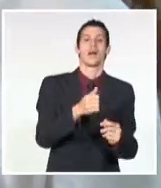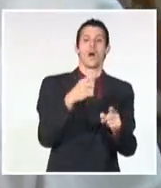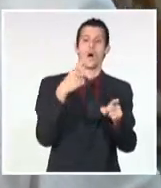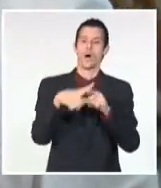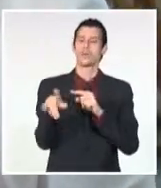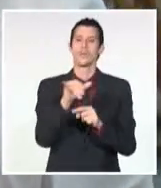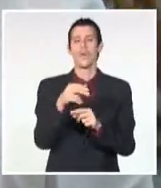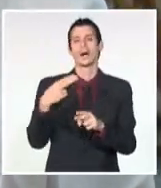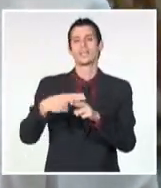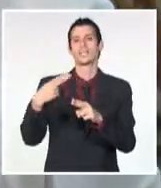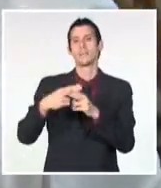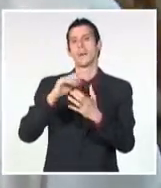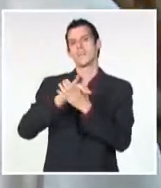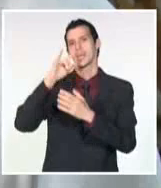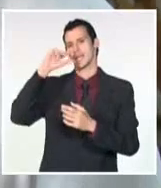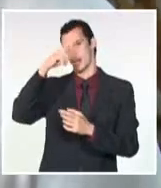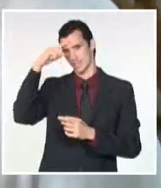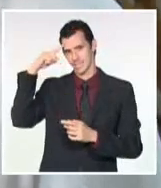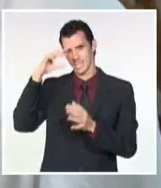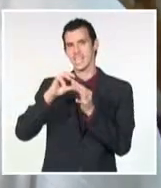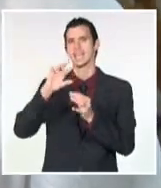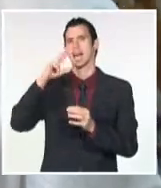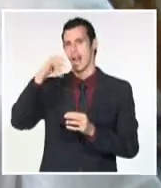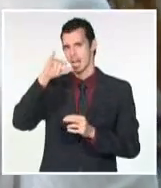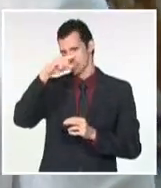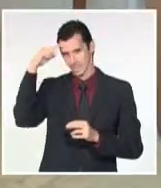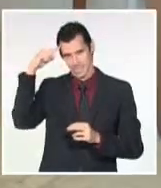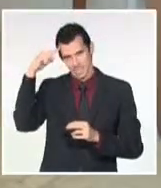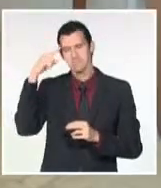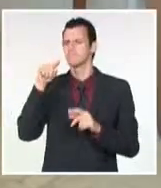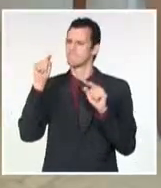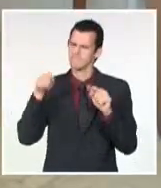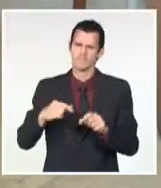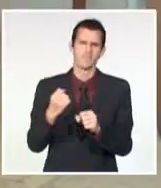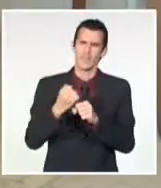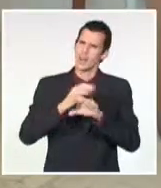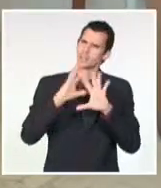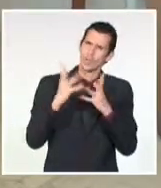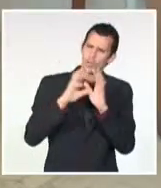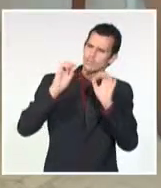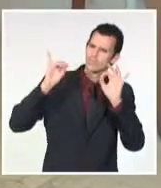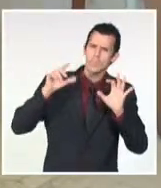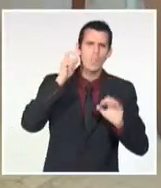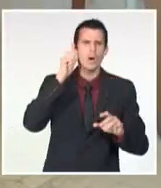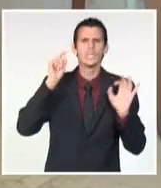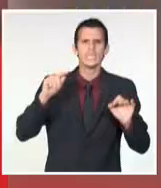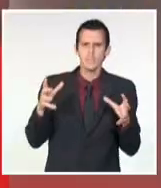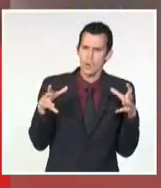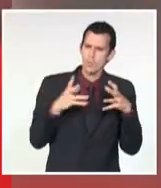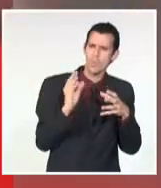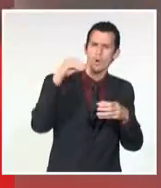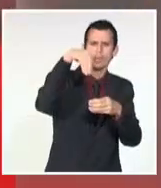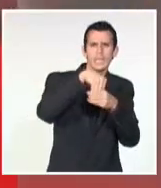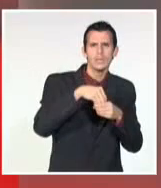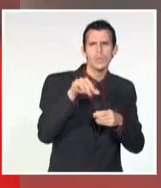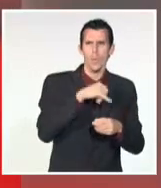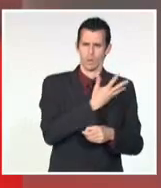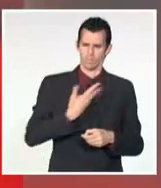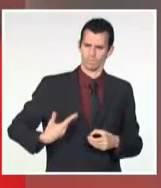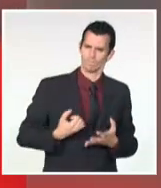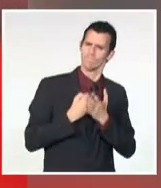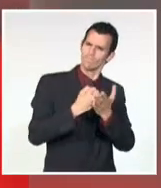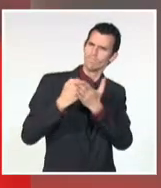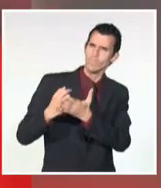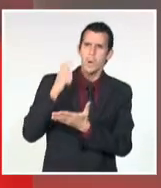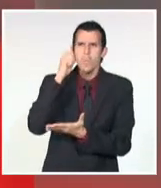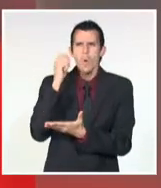participar, participaba de los movimientos de solidaridad. Cuba despide hoy a una mujer de excelencia de magisterio y formadora